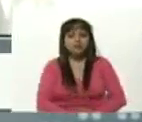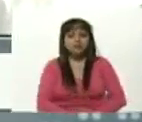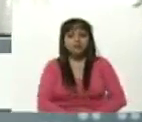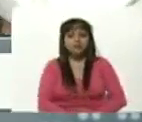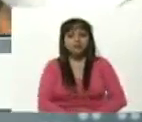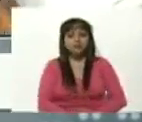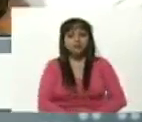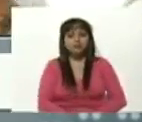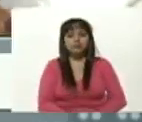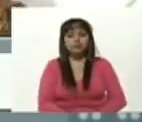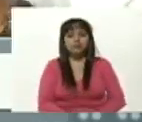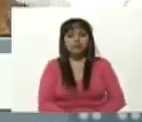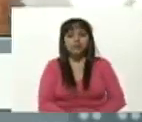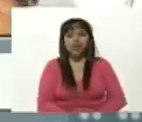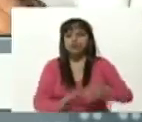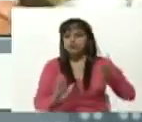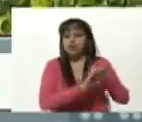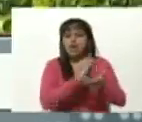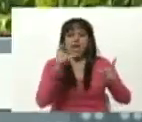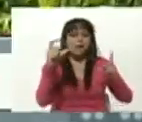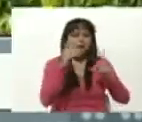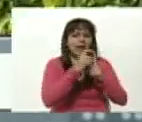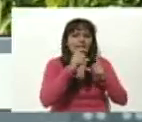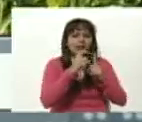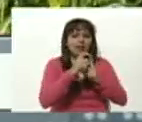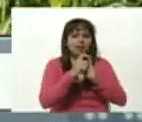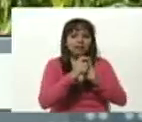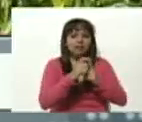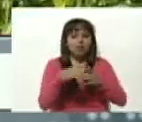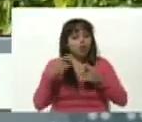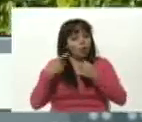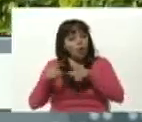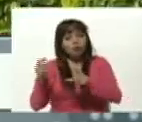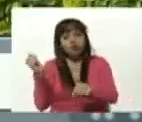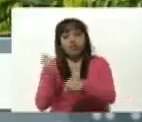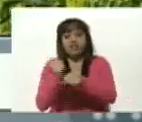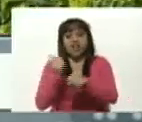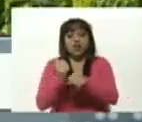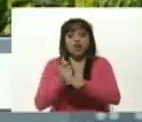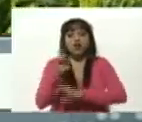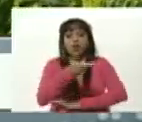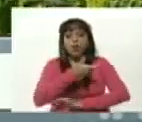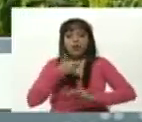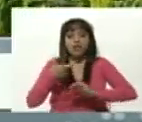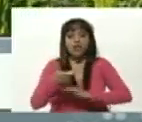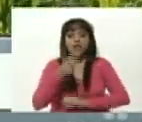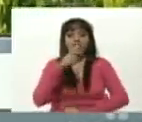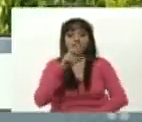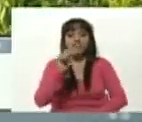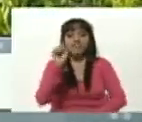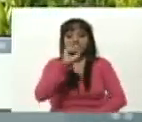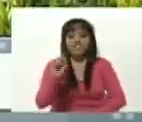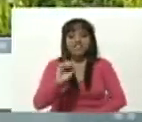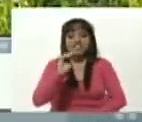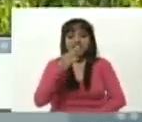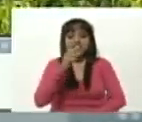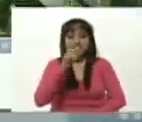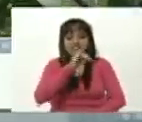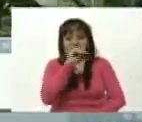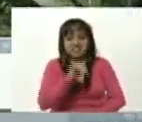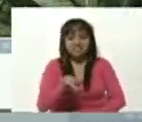De la palabra de otro gran trabajador y productor, el gobernador Rafael Vázquez. José